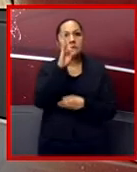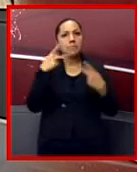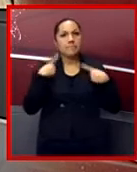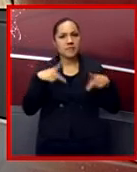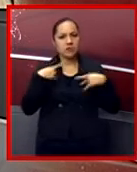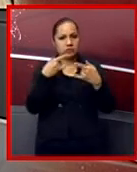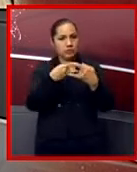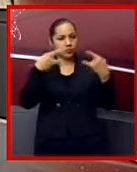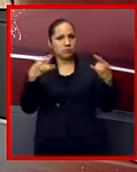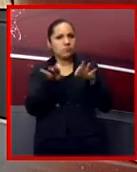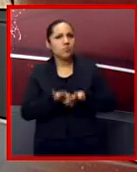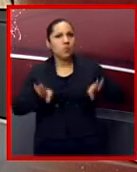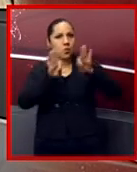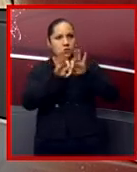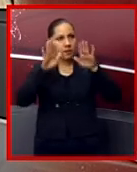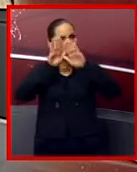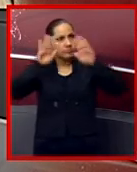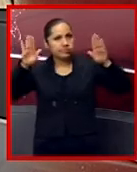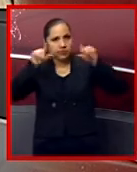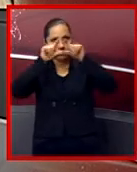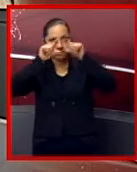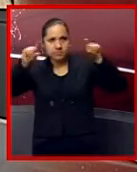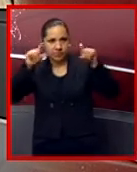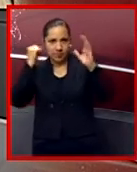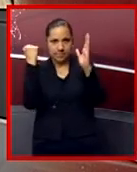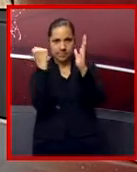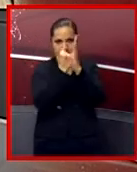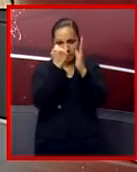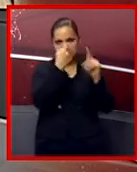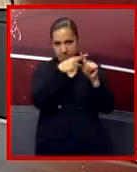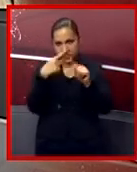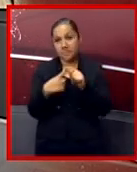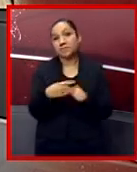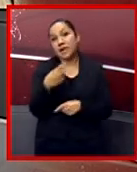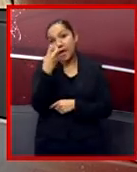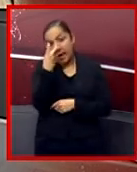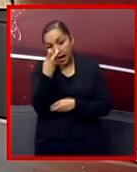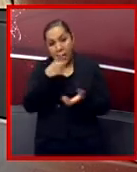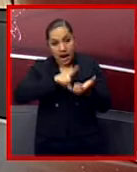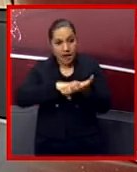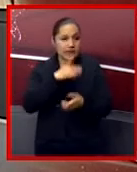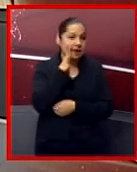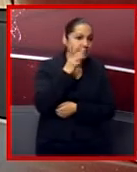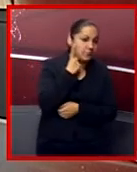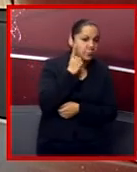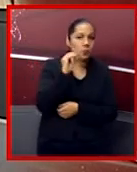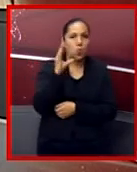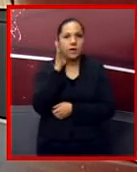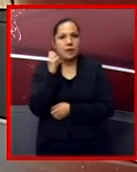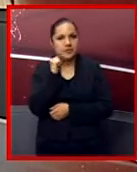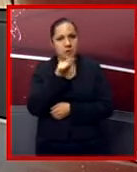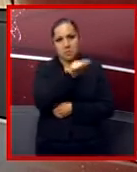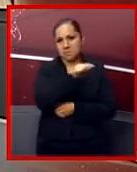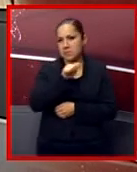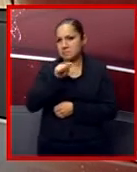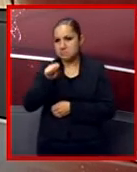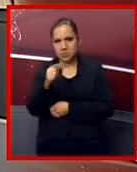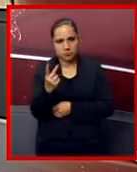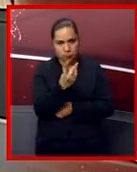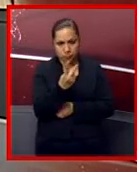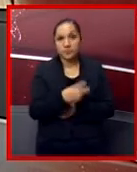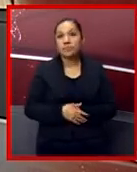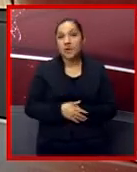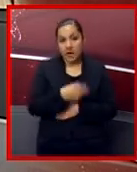de un personaje de la historia en el muro de honor del recinto parlamentario de alguna de las cámaras del Congreso de la Unión. En este contexto,